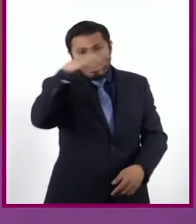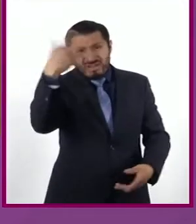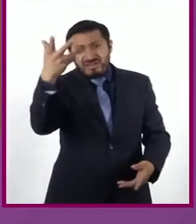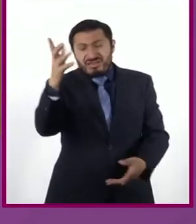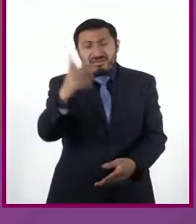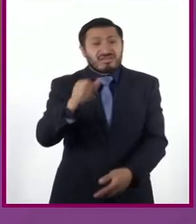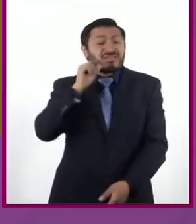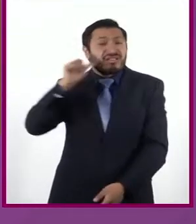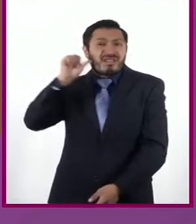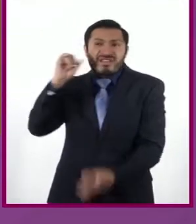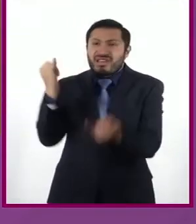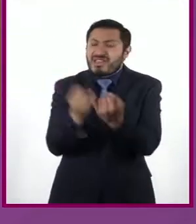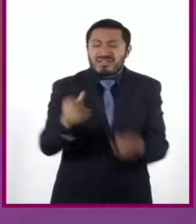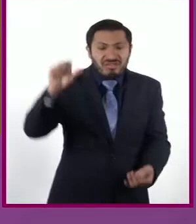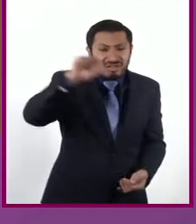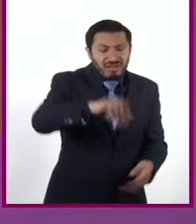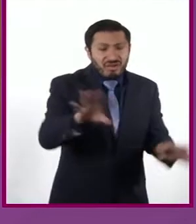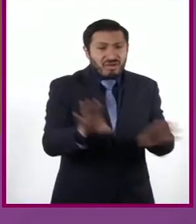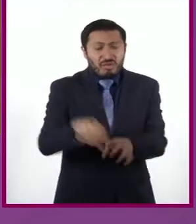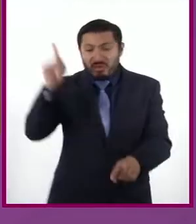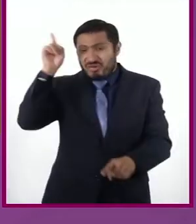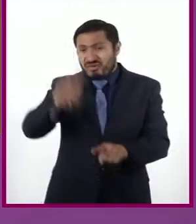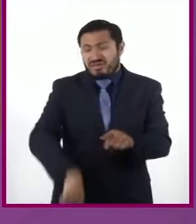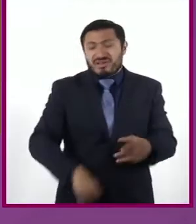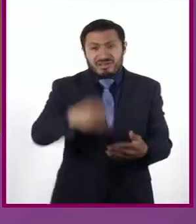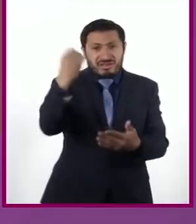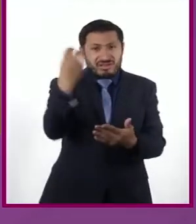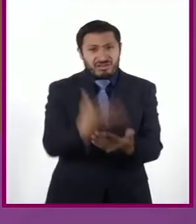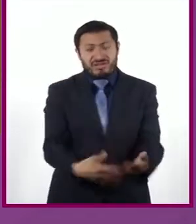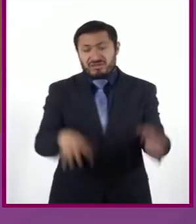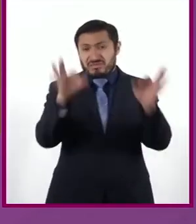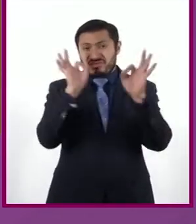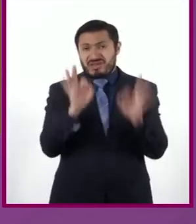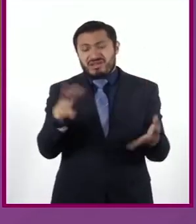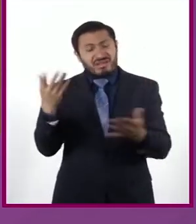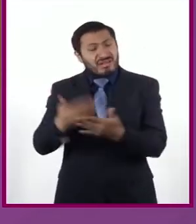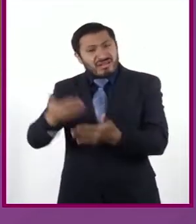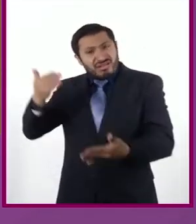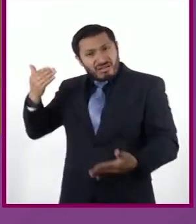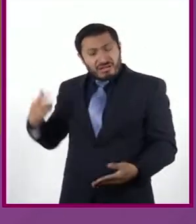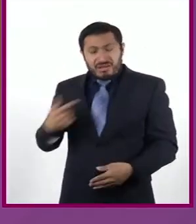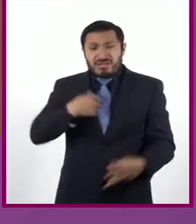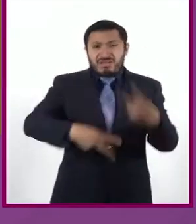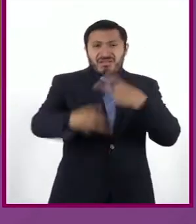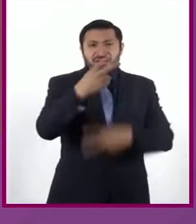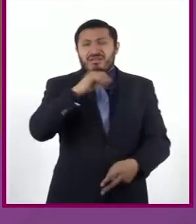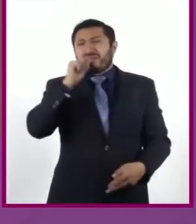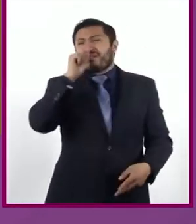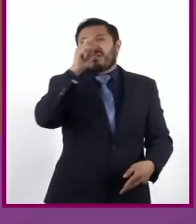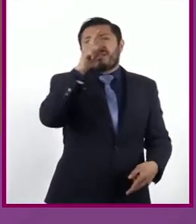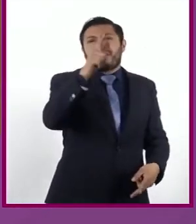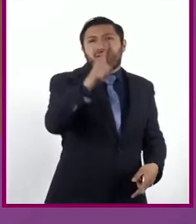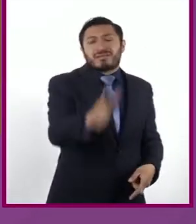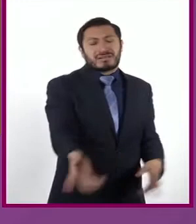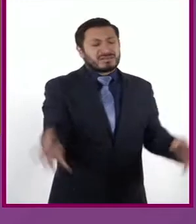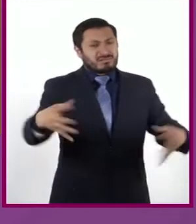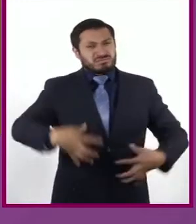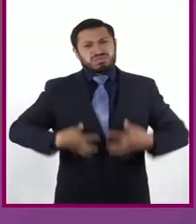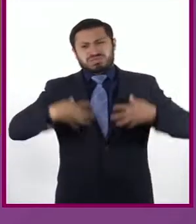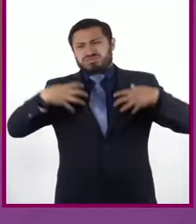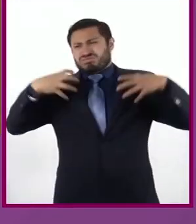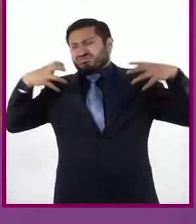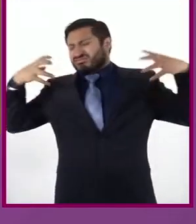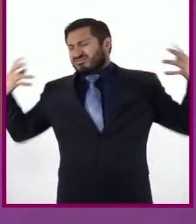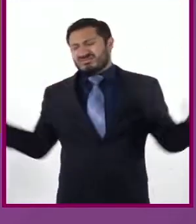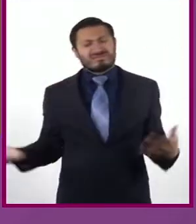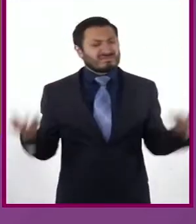como hoy, la despojan de su identidad originaria. Vengo con el alma henchida de coraje y entre esta multitud